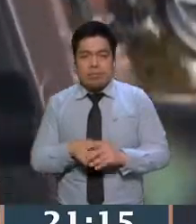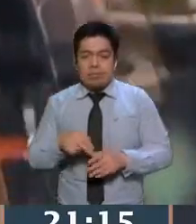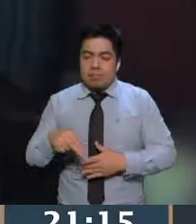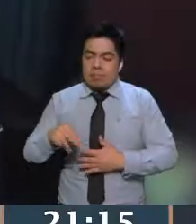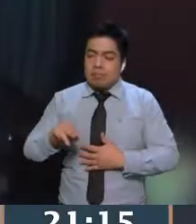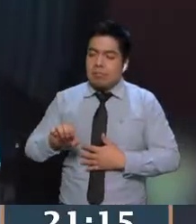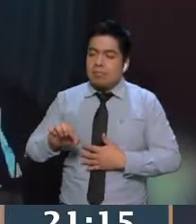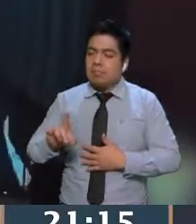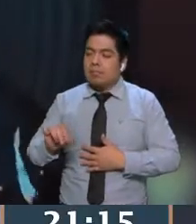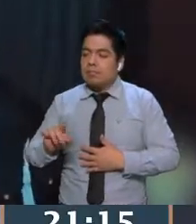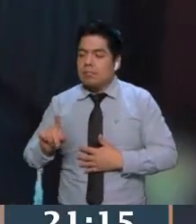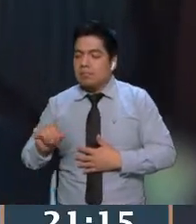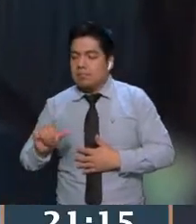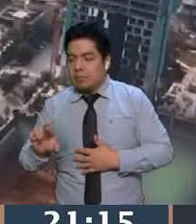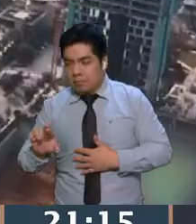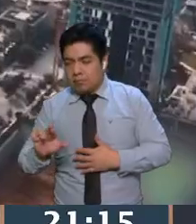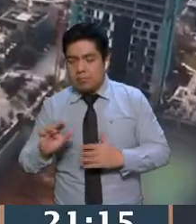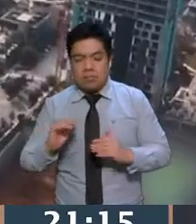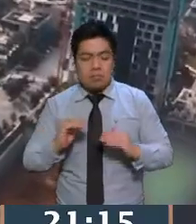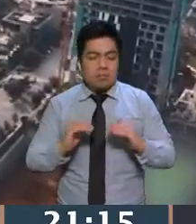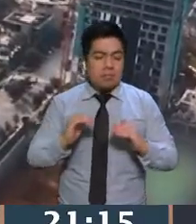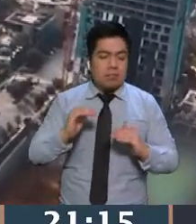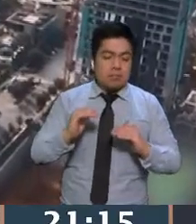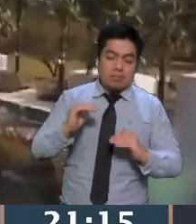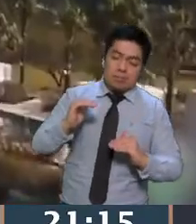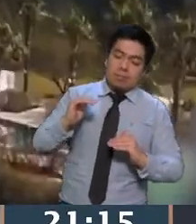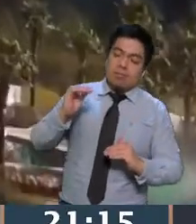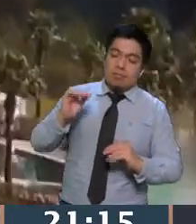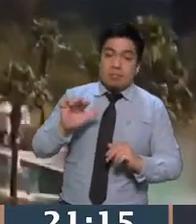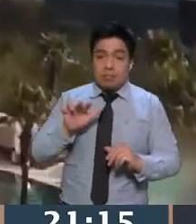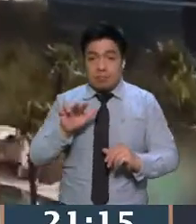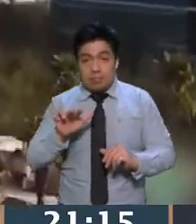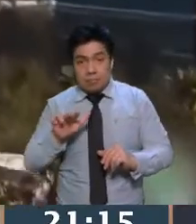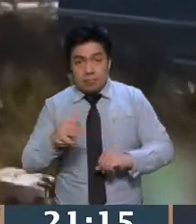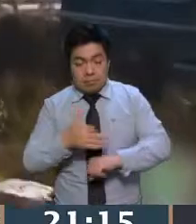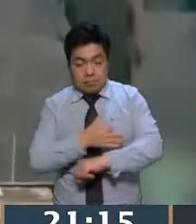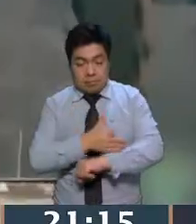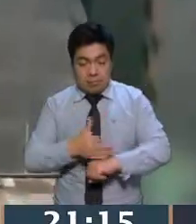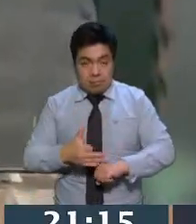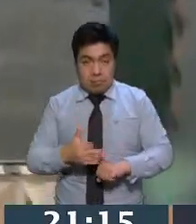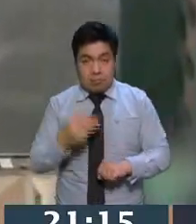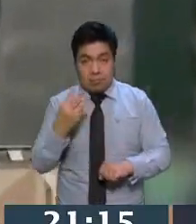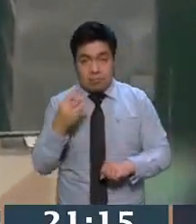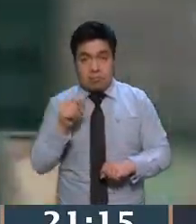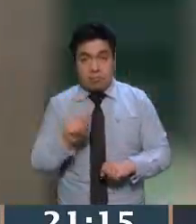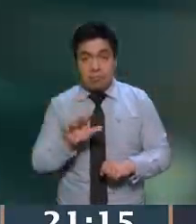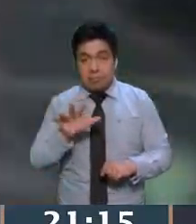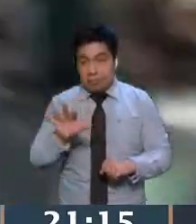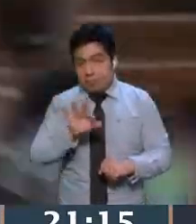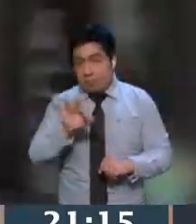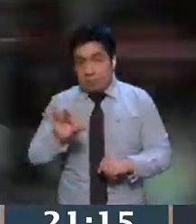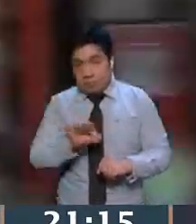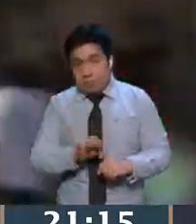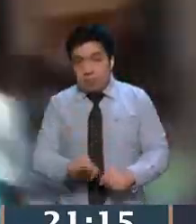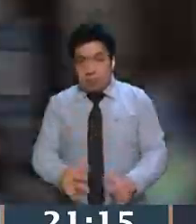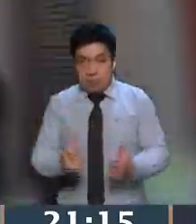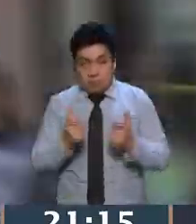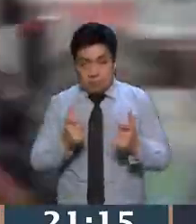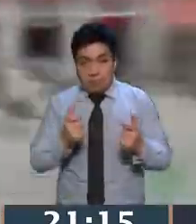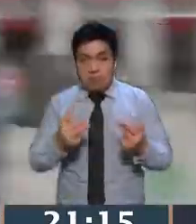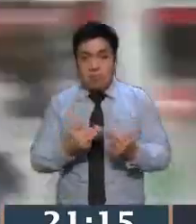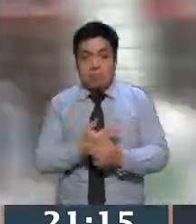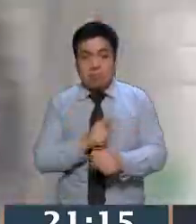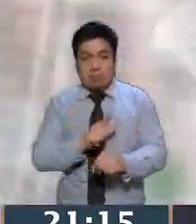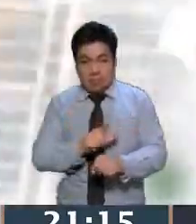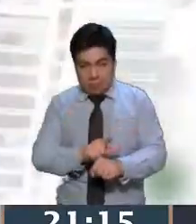neoliberal en la desigualdad social señala que a la fecha 18 familias concentran el 3.5% de la riqueza nacional,